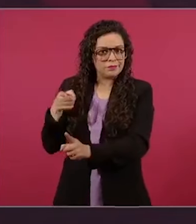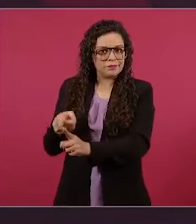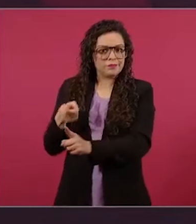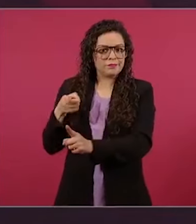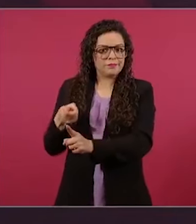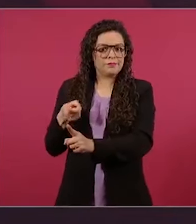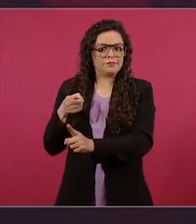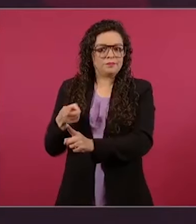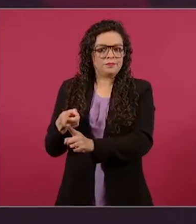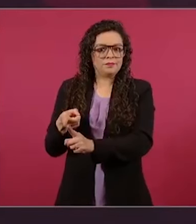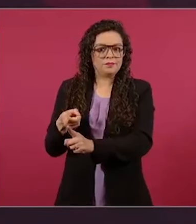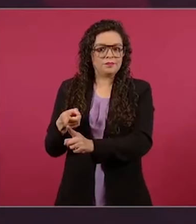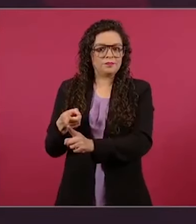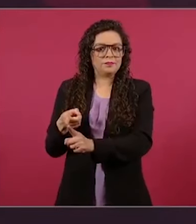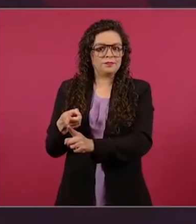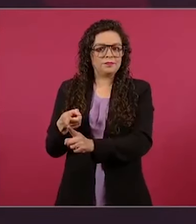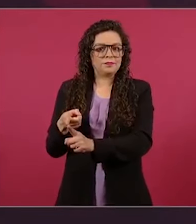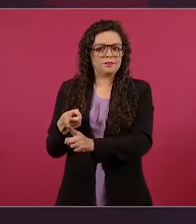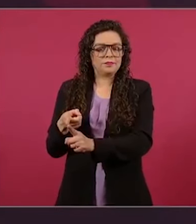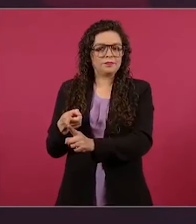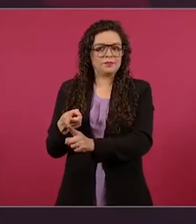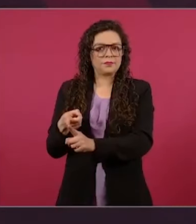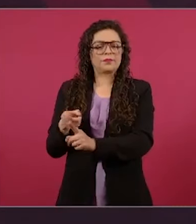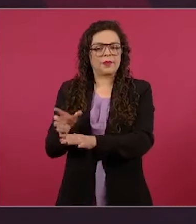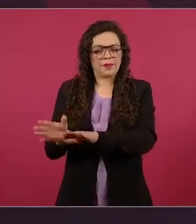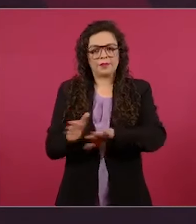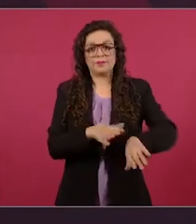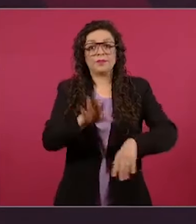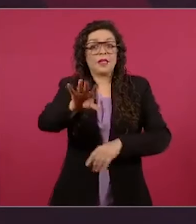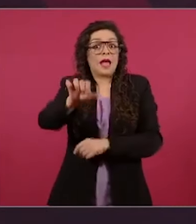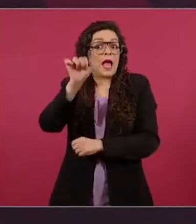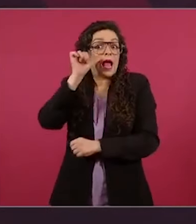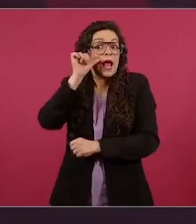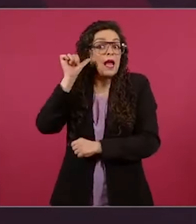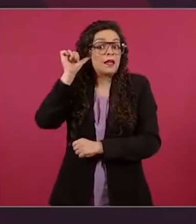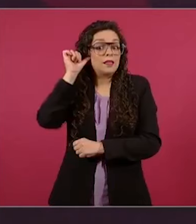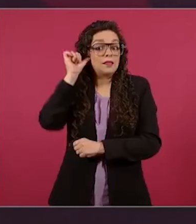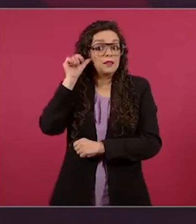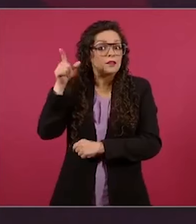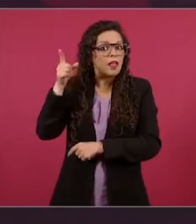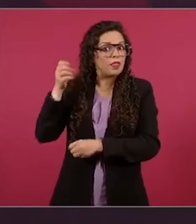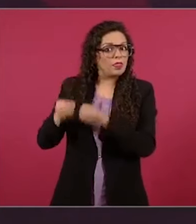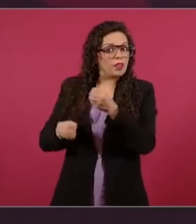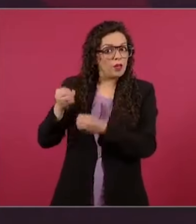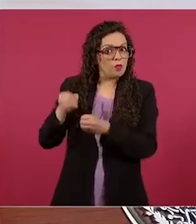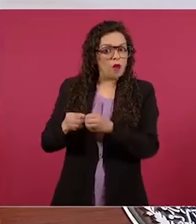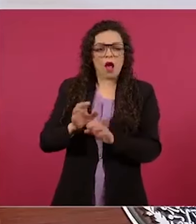Y luego ayer ya resuelve el tribunal